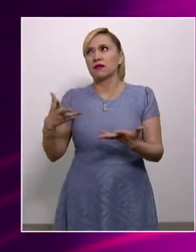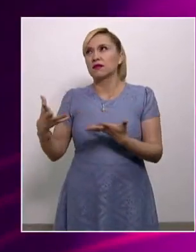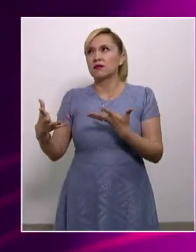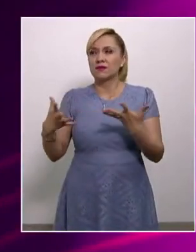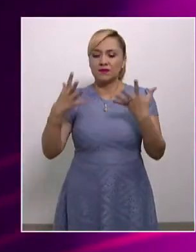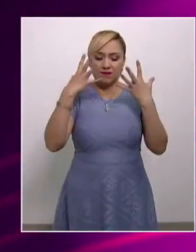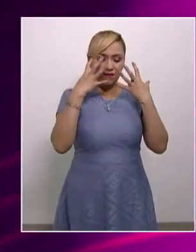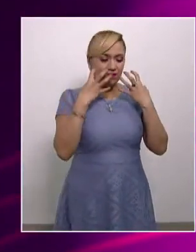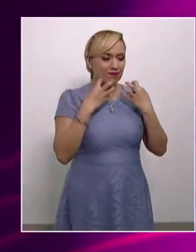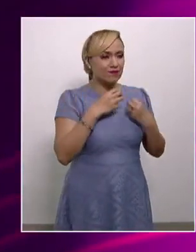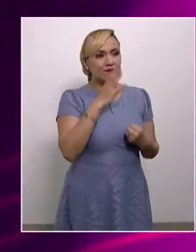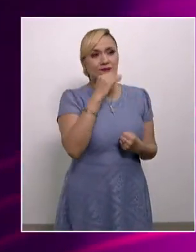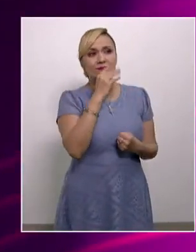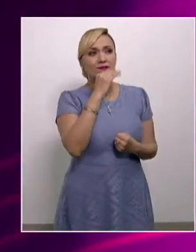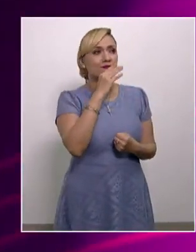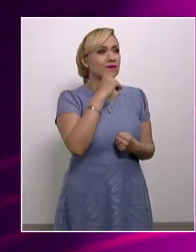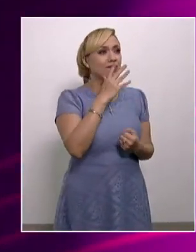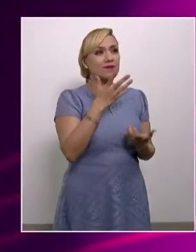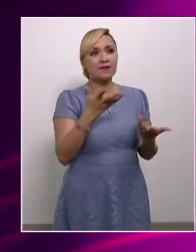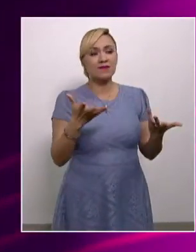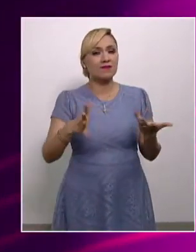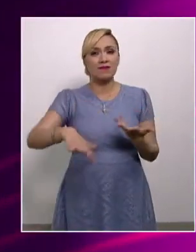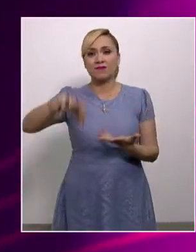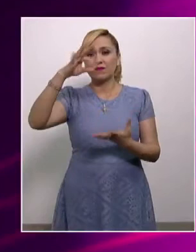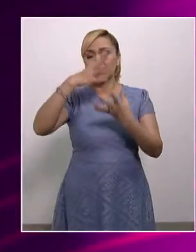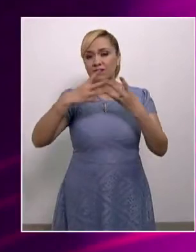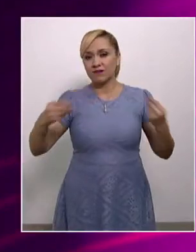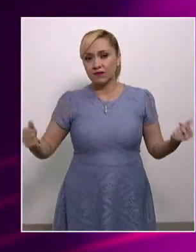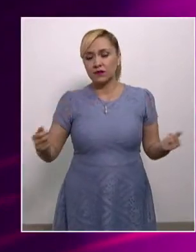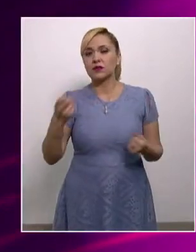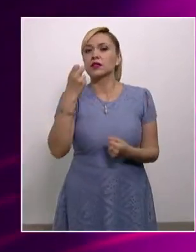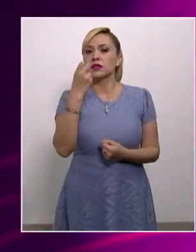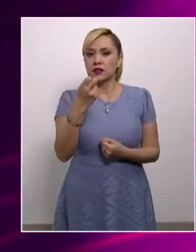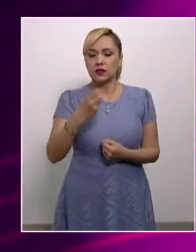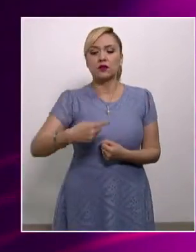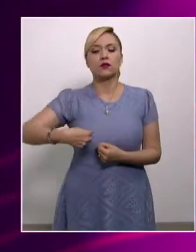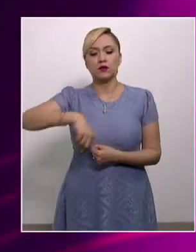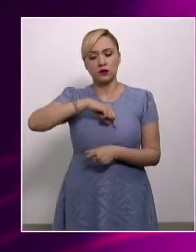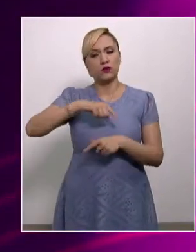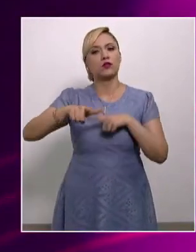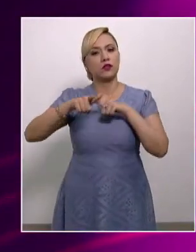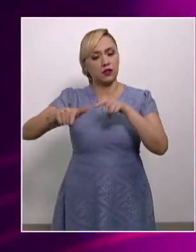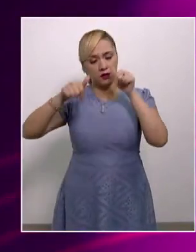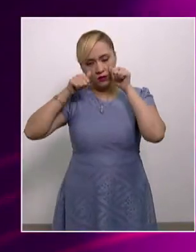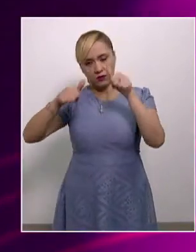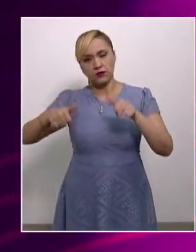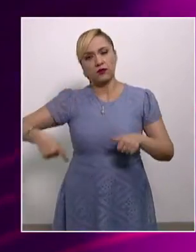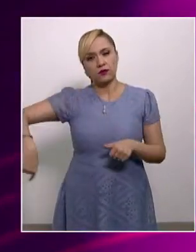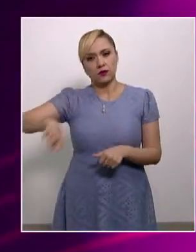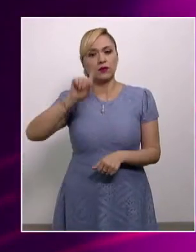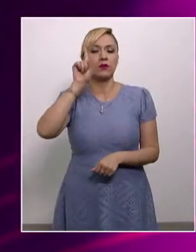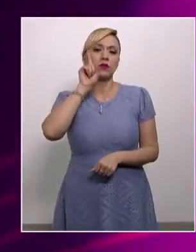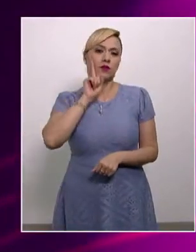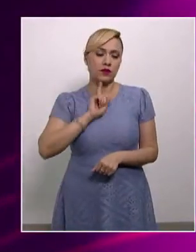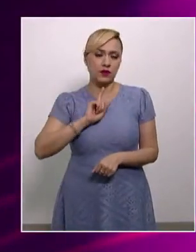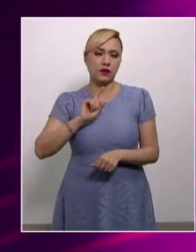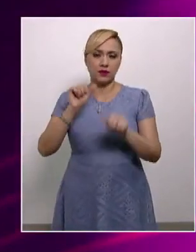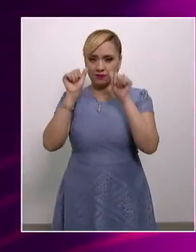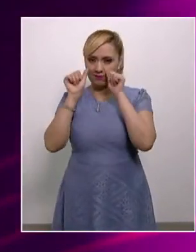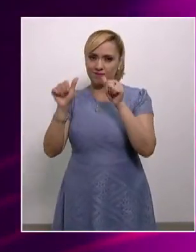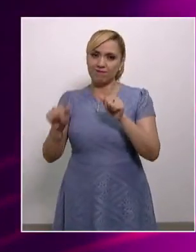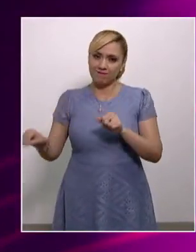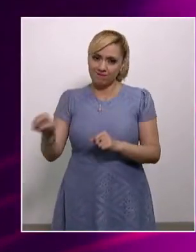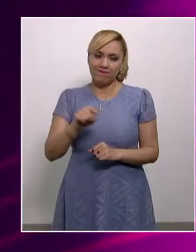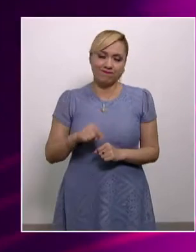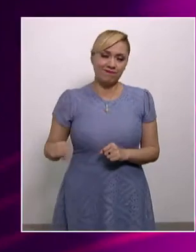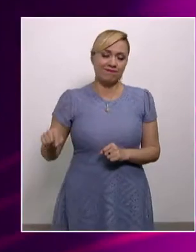desesperanza de no encontrar alguna solución. Y eso es lo que nosotros vamos a continuar atendiendo y escuchando a